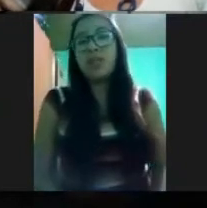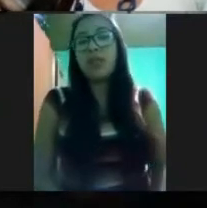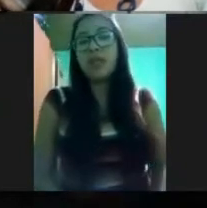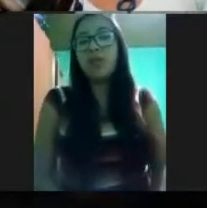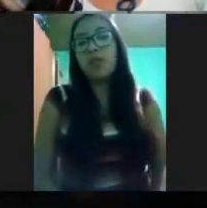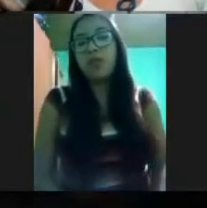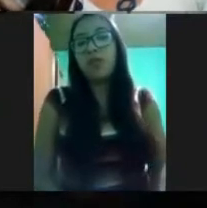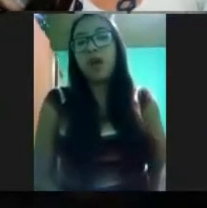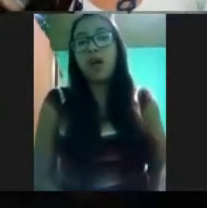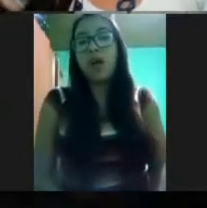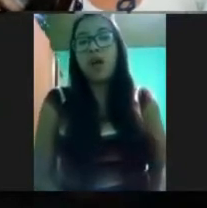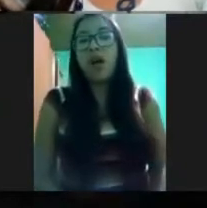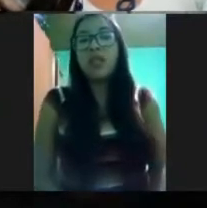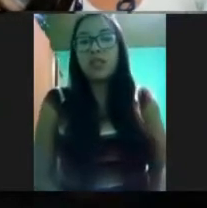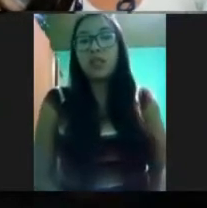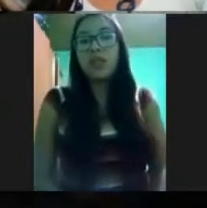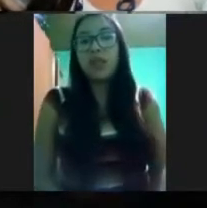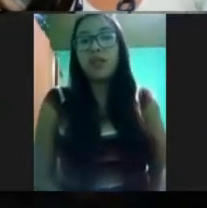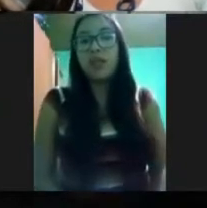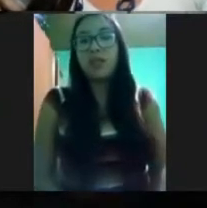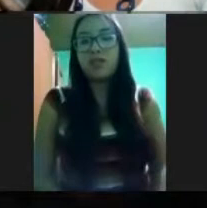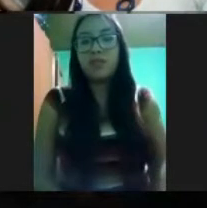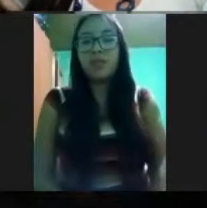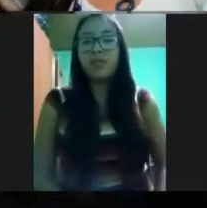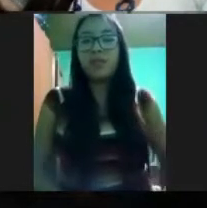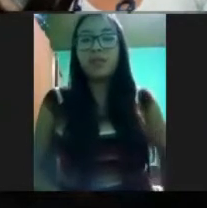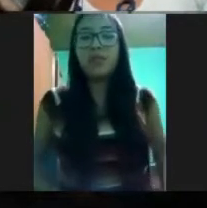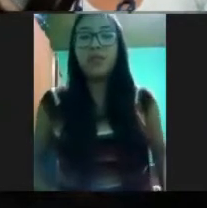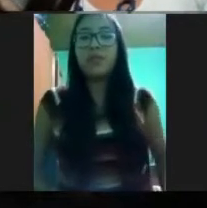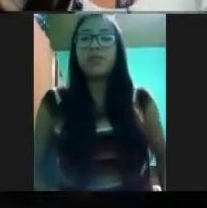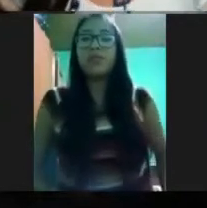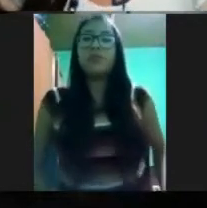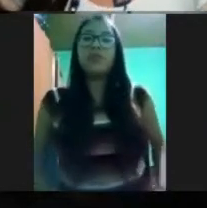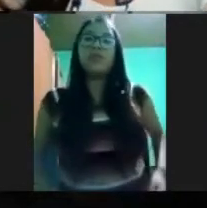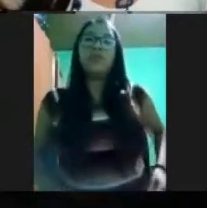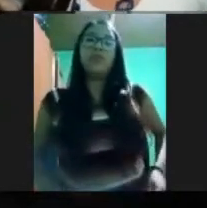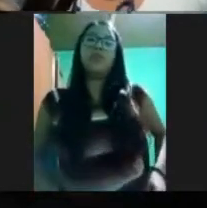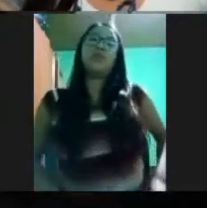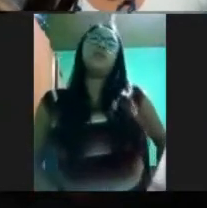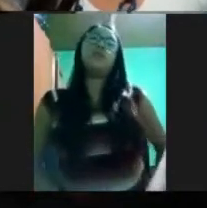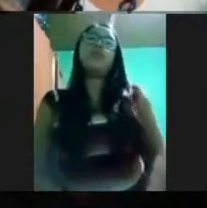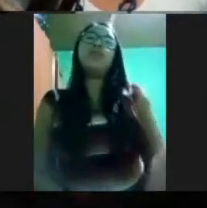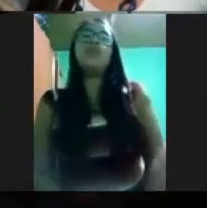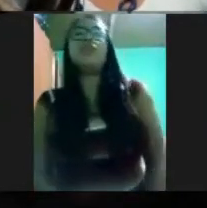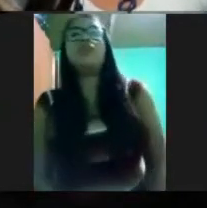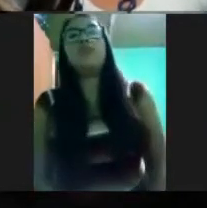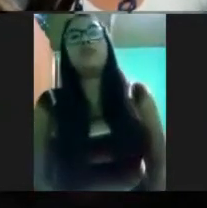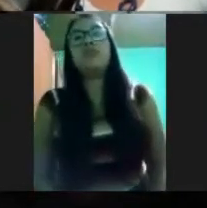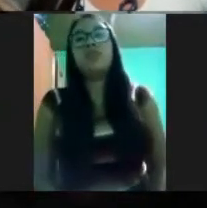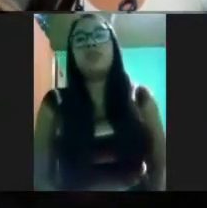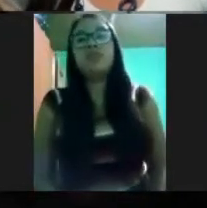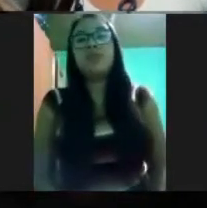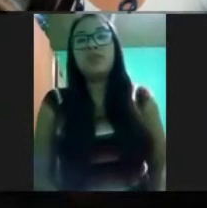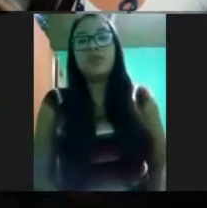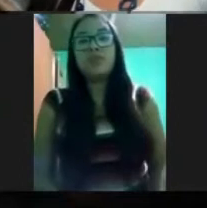el sistema de salud en cuanto a la atención materna, ¿verdad? Sí, es cierto, esto se vino a dar a raíz